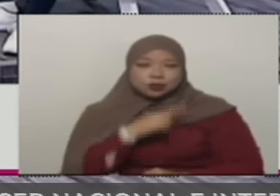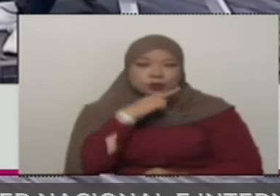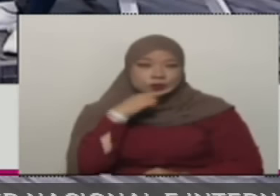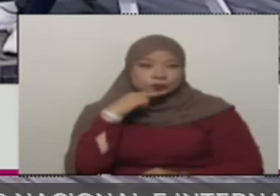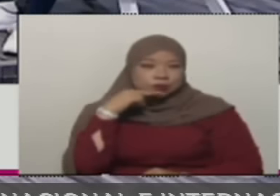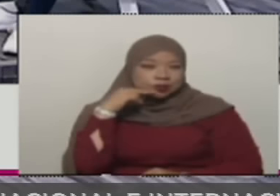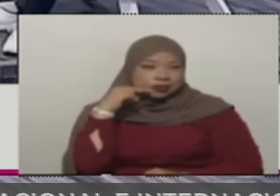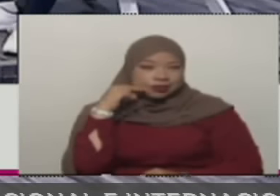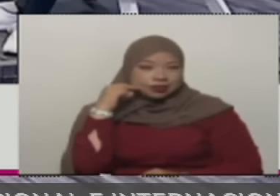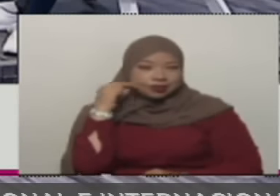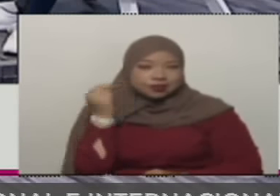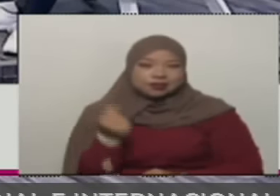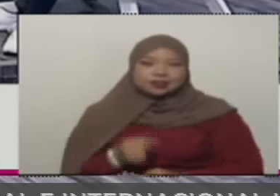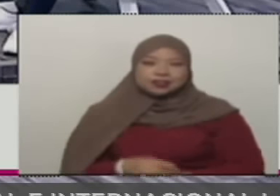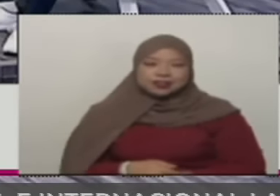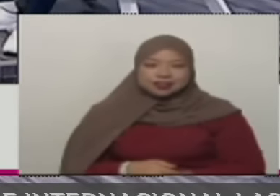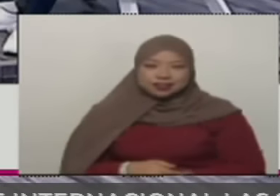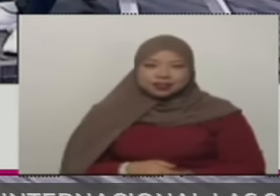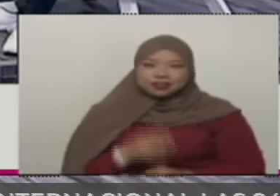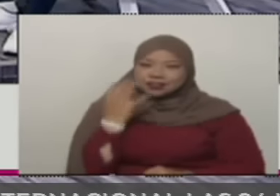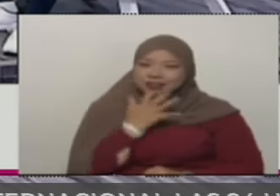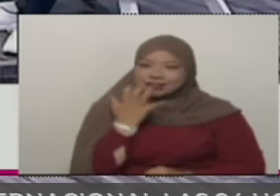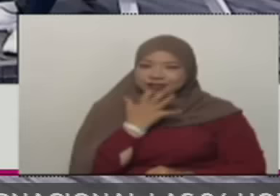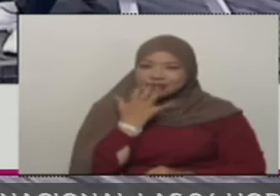Sí. ¿Verdad?